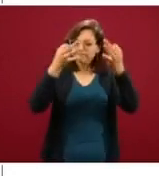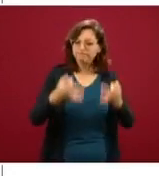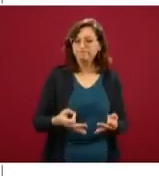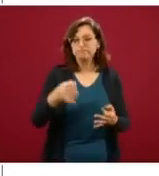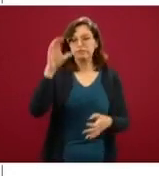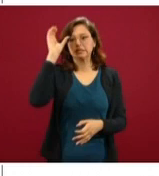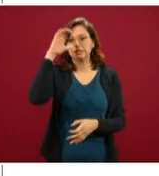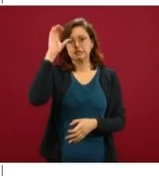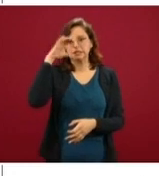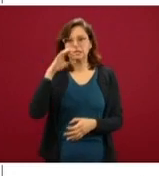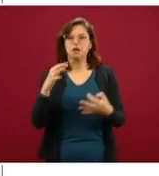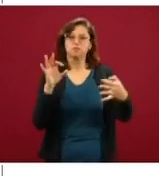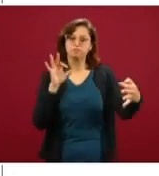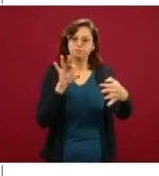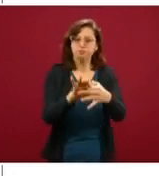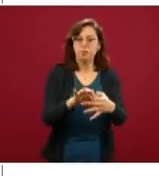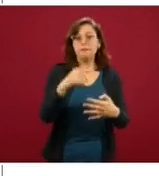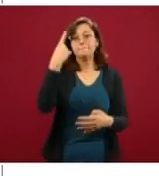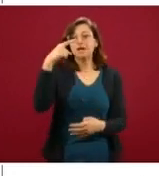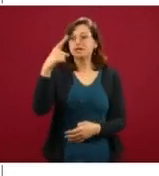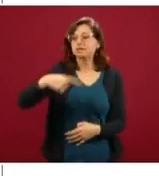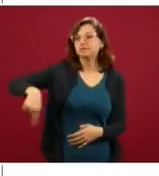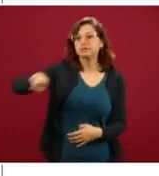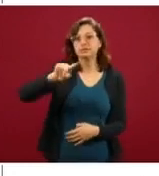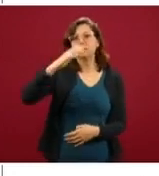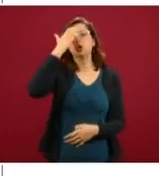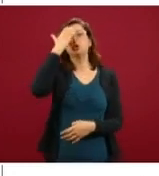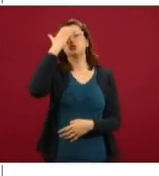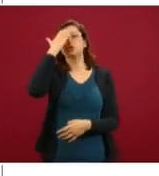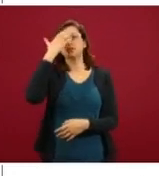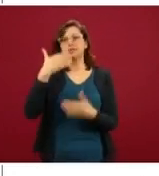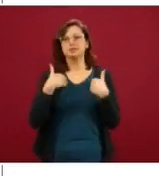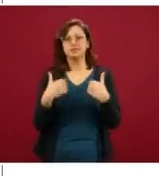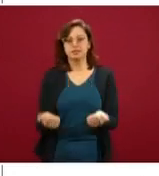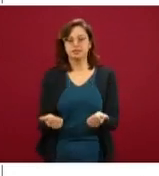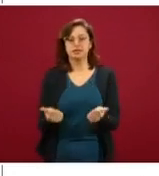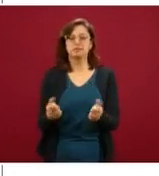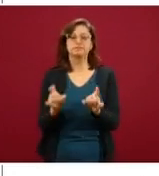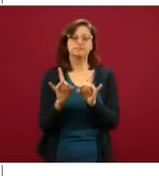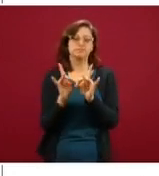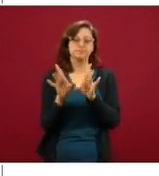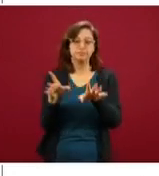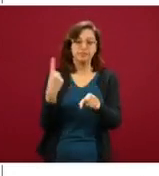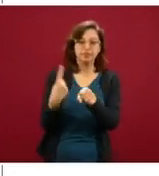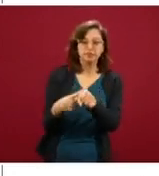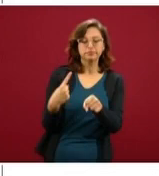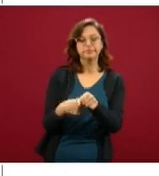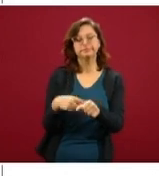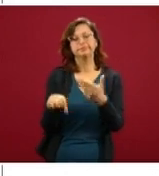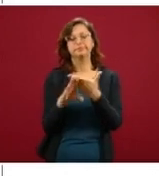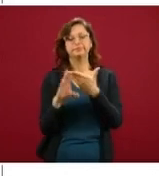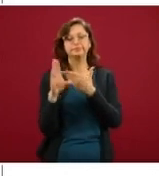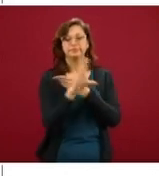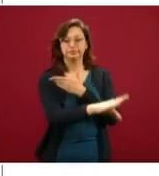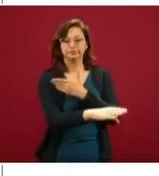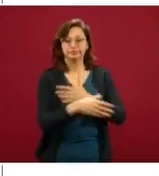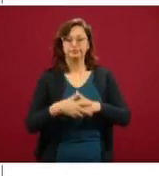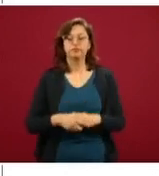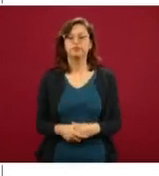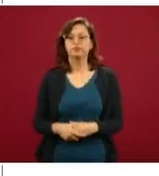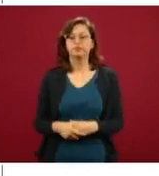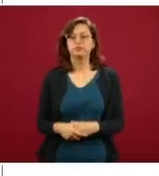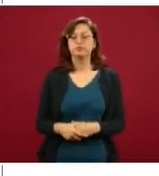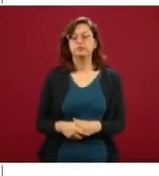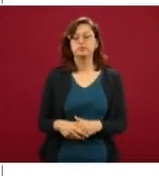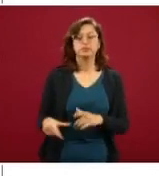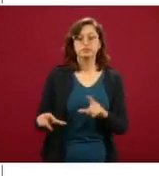permita tomar decisiones prácticas para la prevención en los trabajadores y las trabajadoras. La siguiente y última de